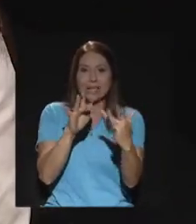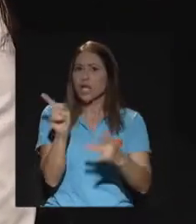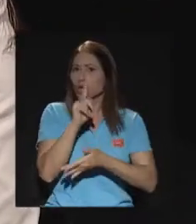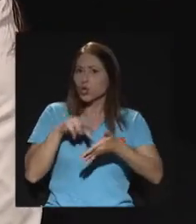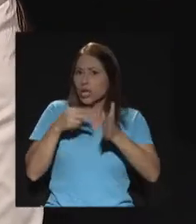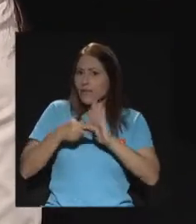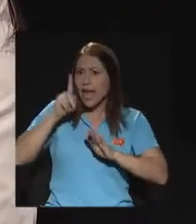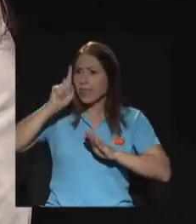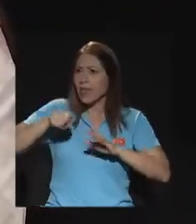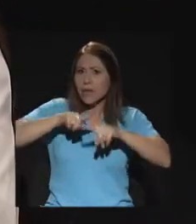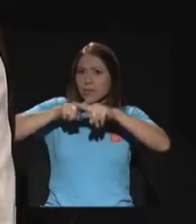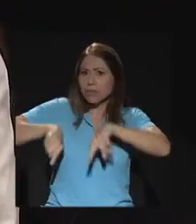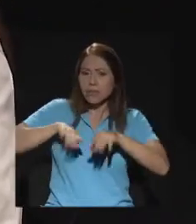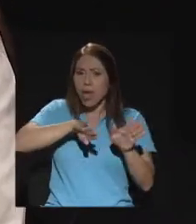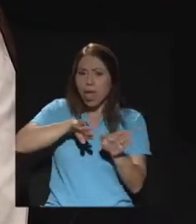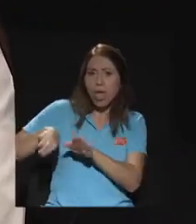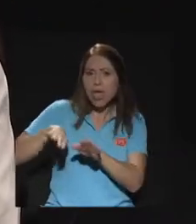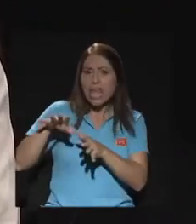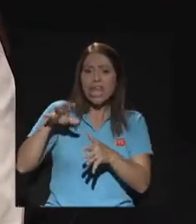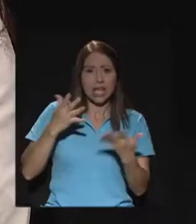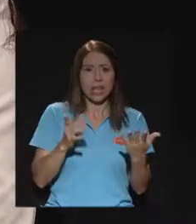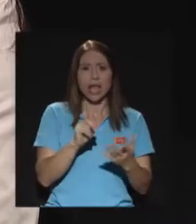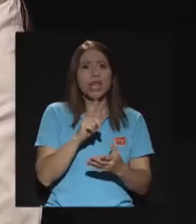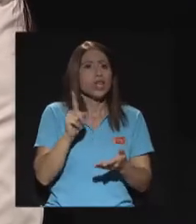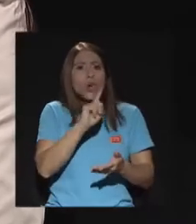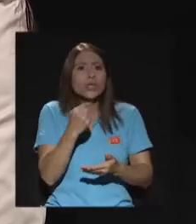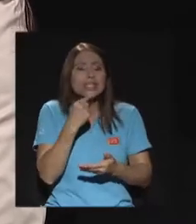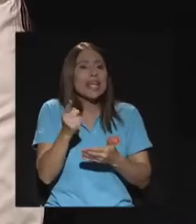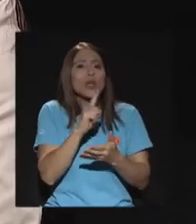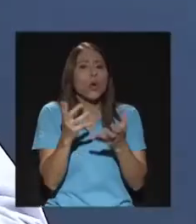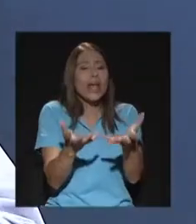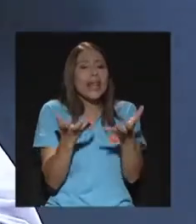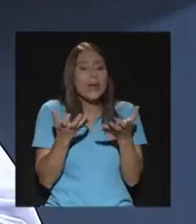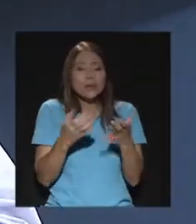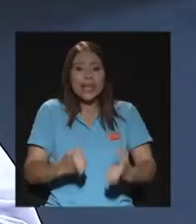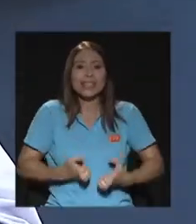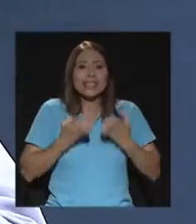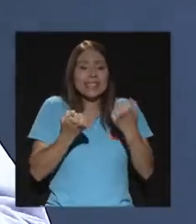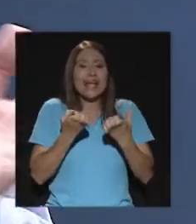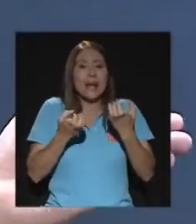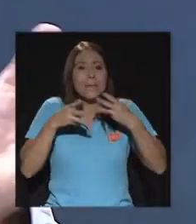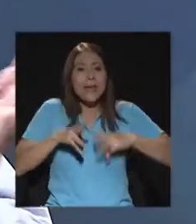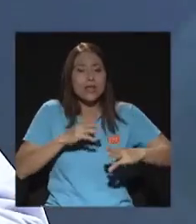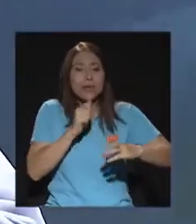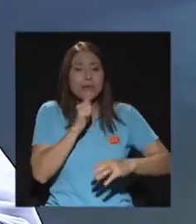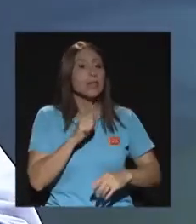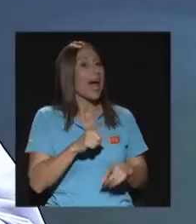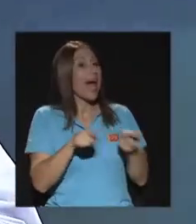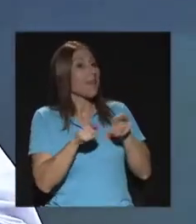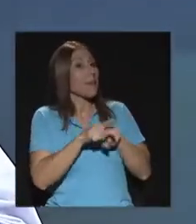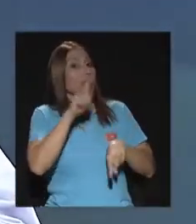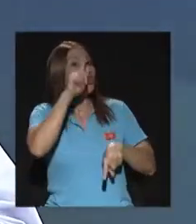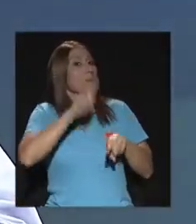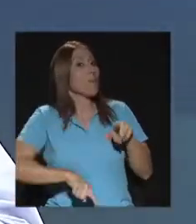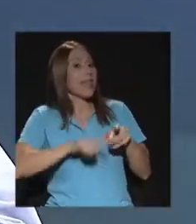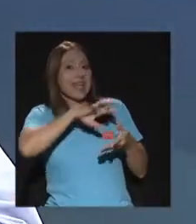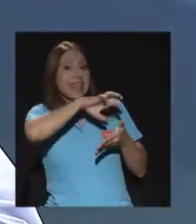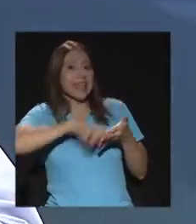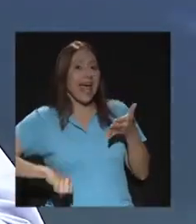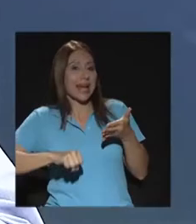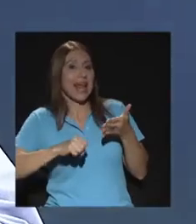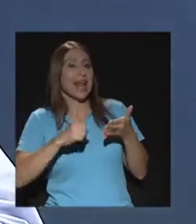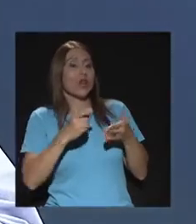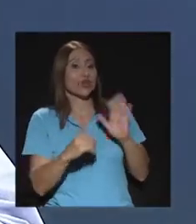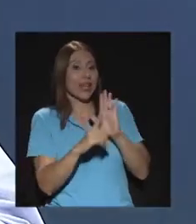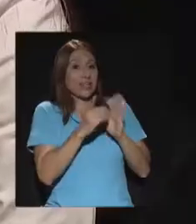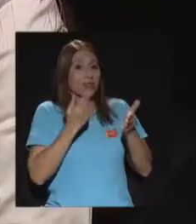quitarle las concesiones. Nadie está diciendo que no queremos que existan medios privados. Además, no se pueden quitar las concesiones sin indemnizar. Ni nadie lo está